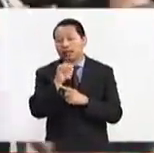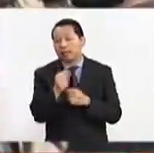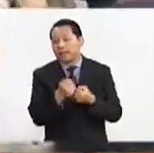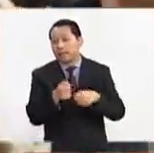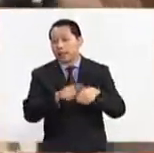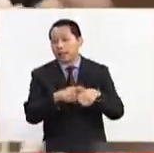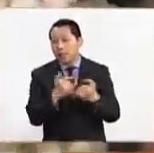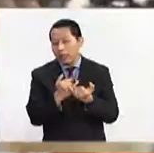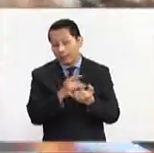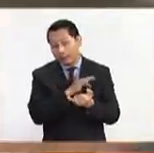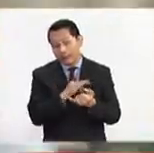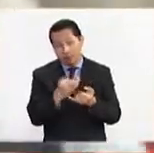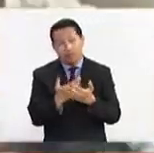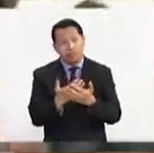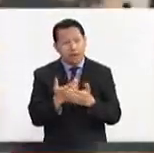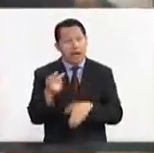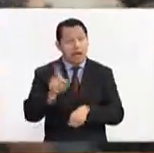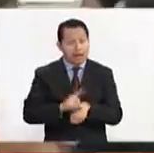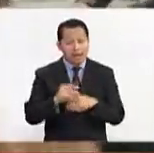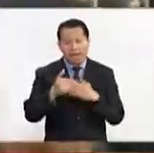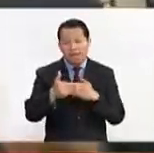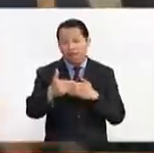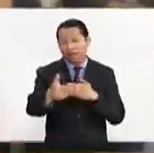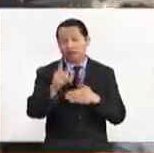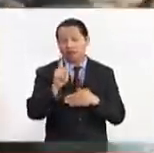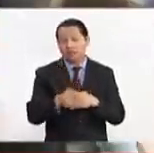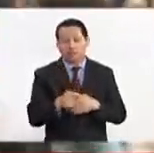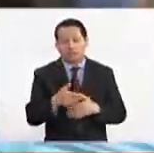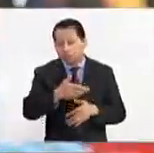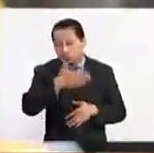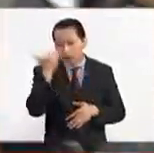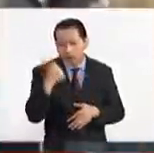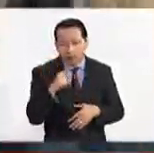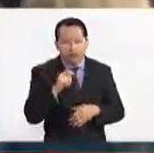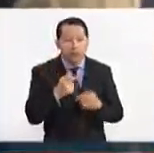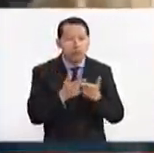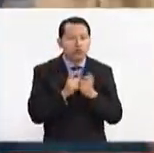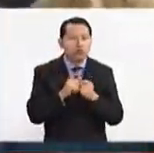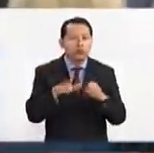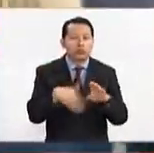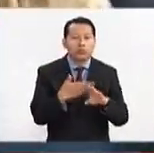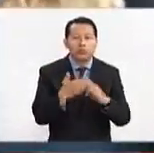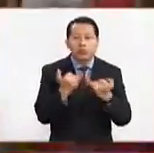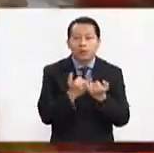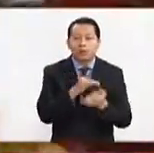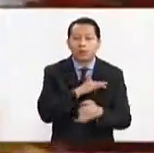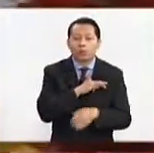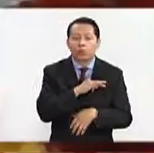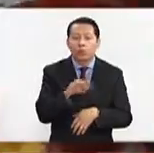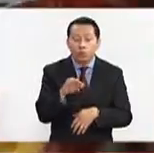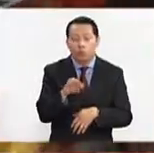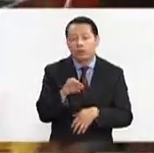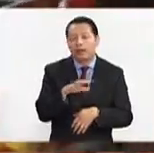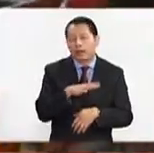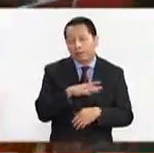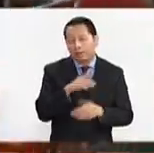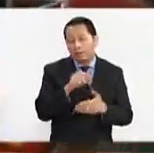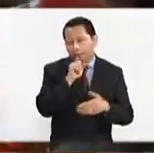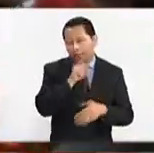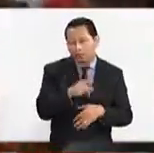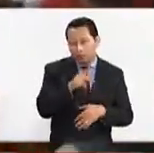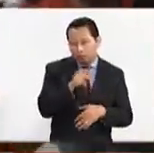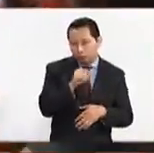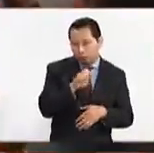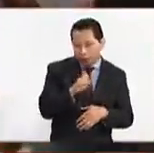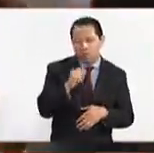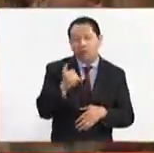pues tendremos que pasar varios días para verlo. No sabemos si los partidos de la oposición ahora mismo, tanto Podemos como el Partido Socialista, están